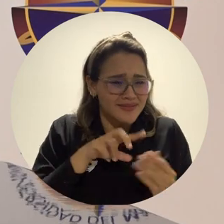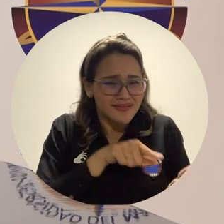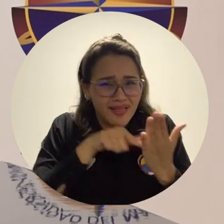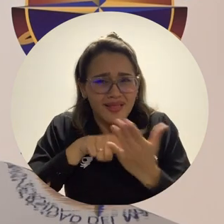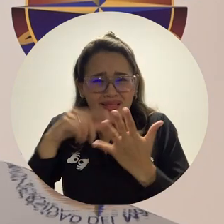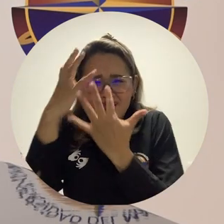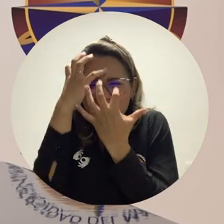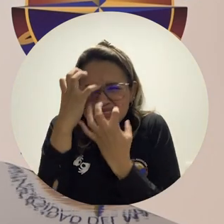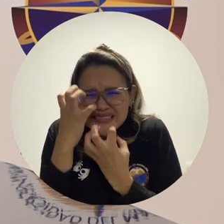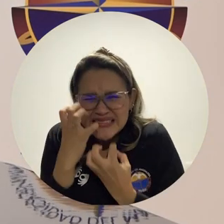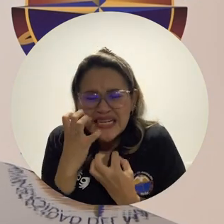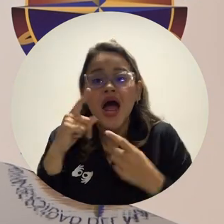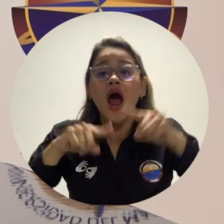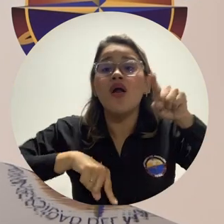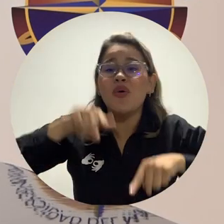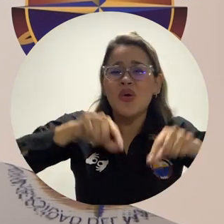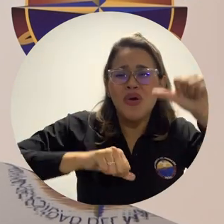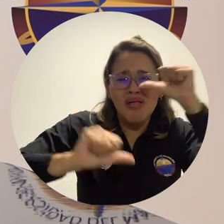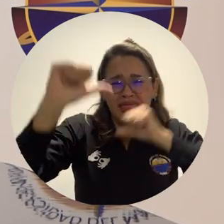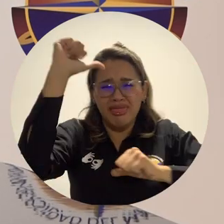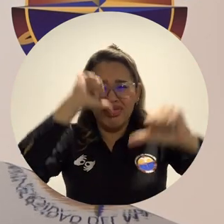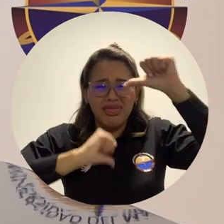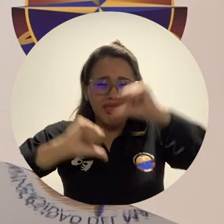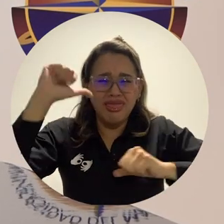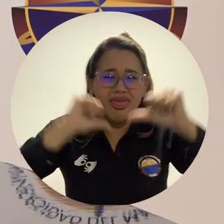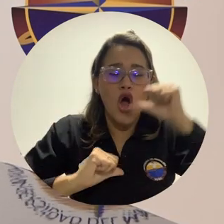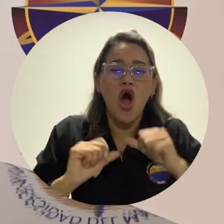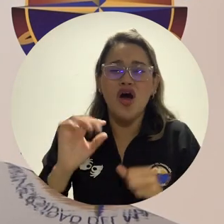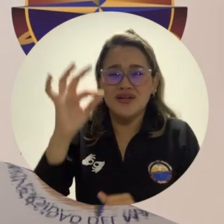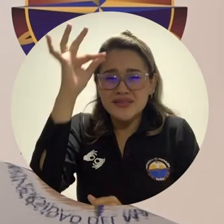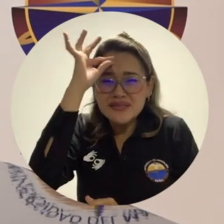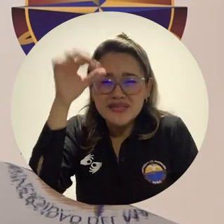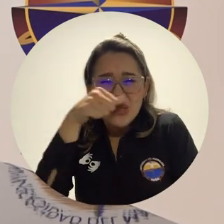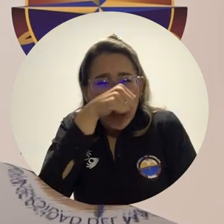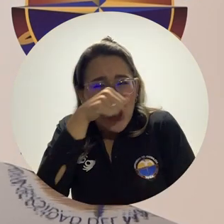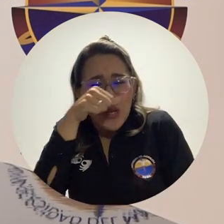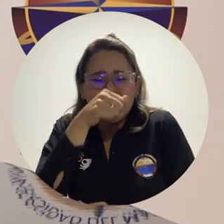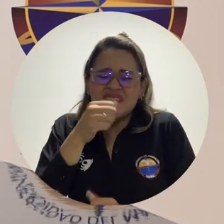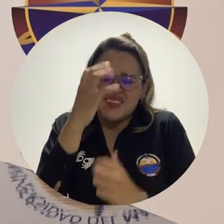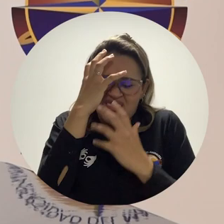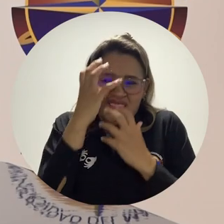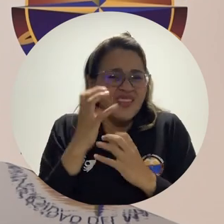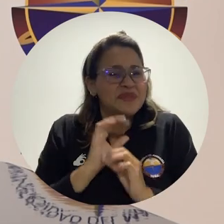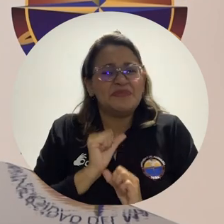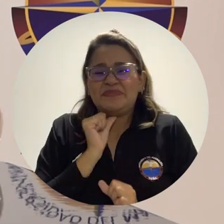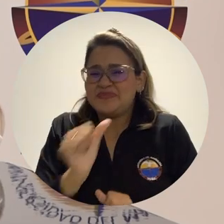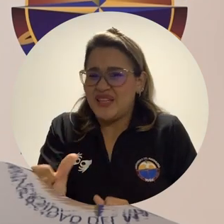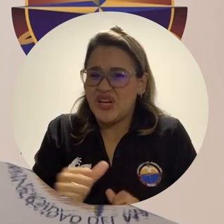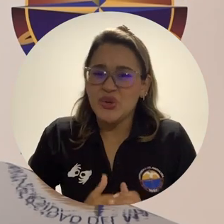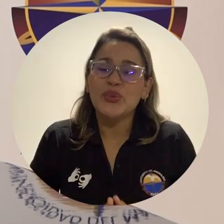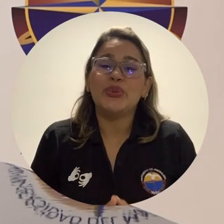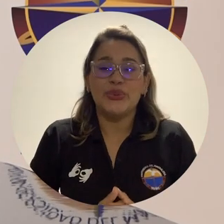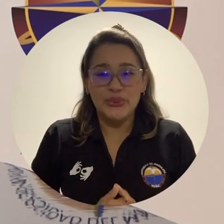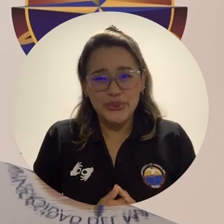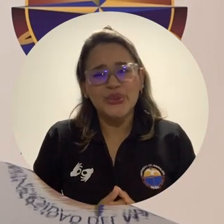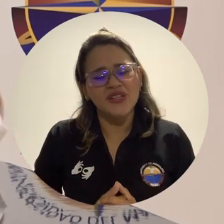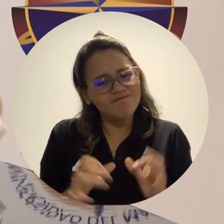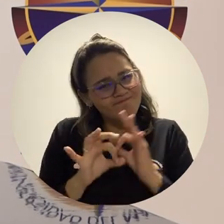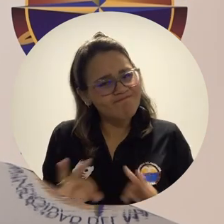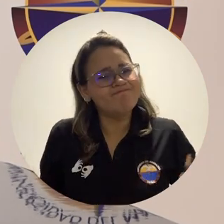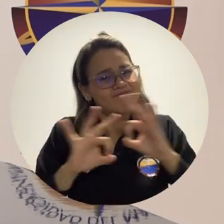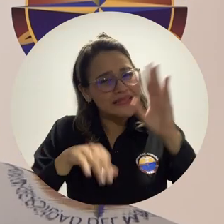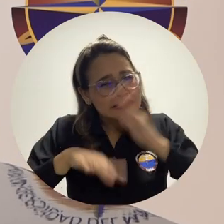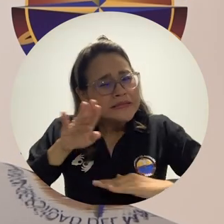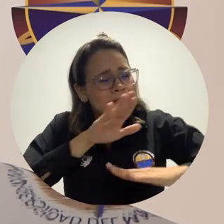universidad. Nuestros jóvenes están cayendo en depresión permanente. Muchos caen en el alcoholismo, en la drogadicción y